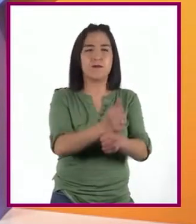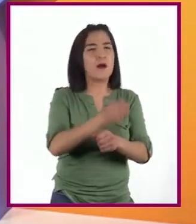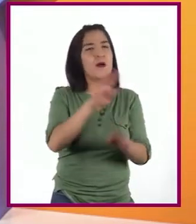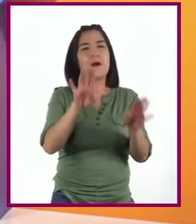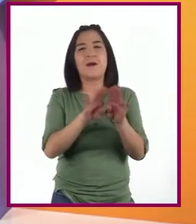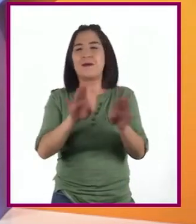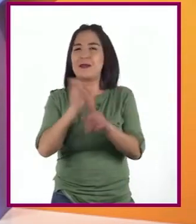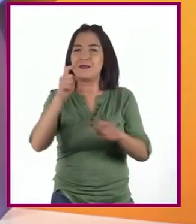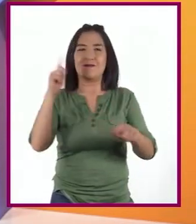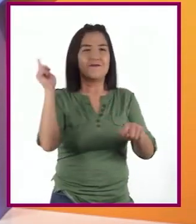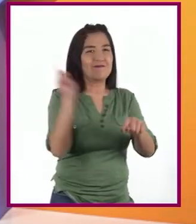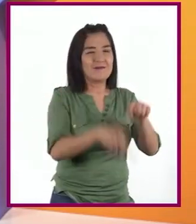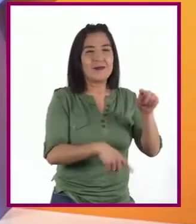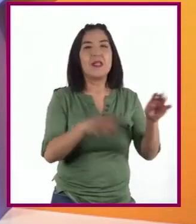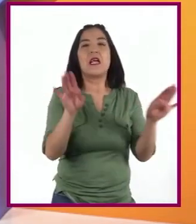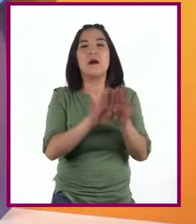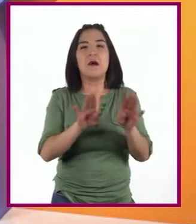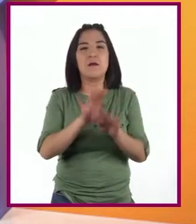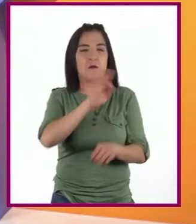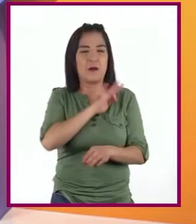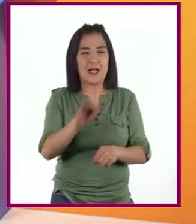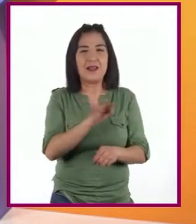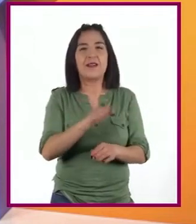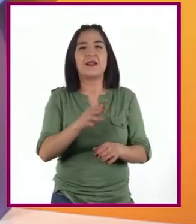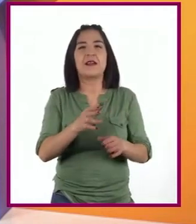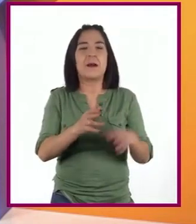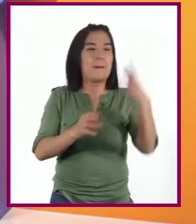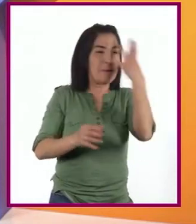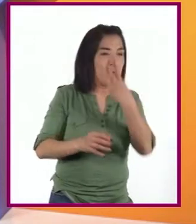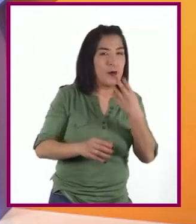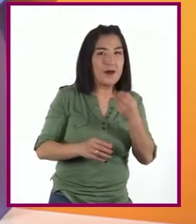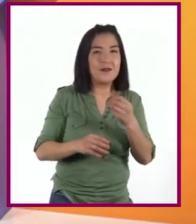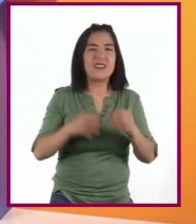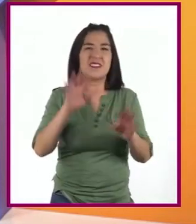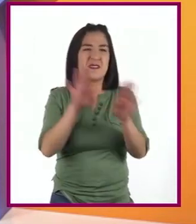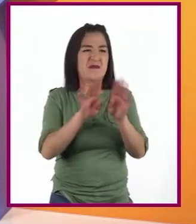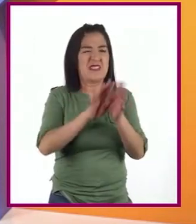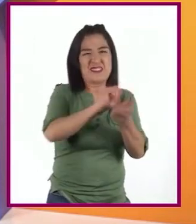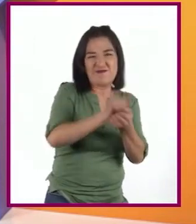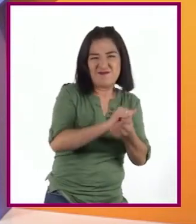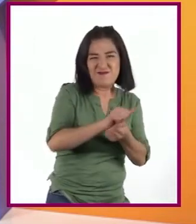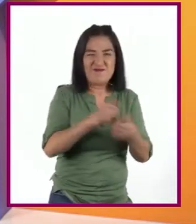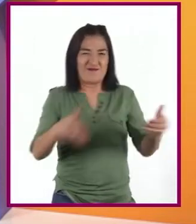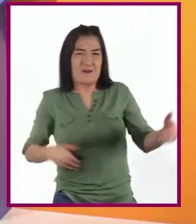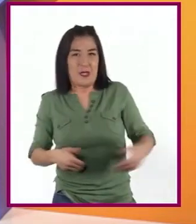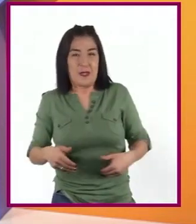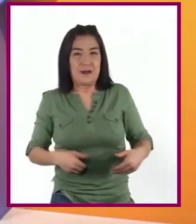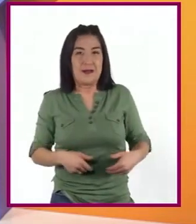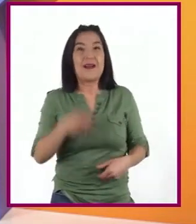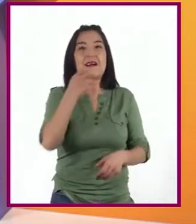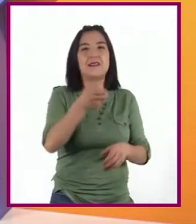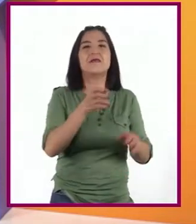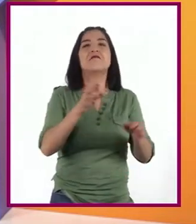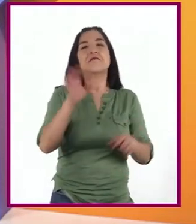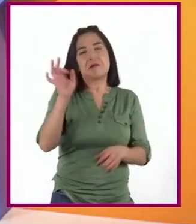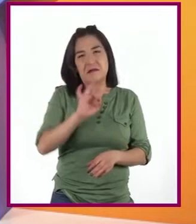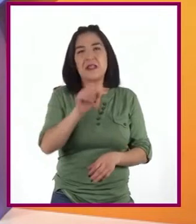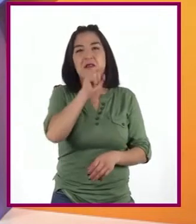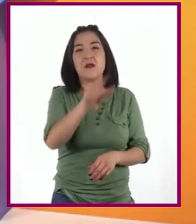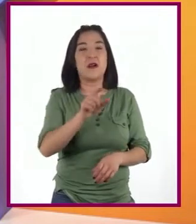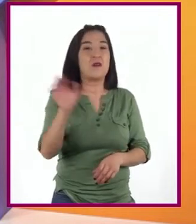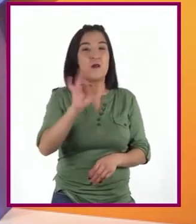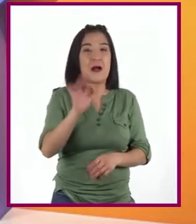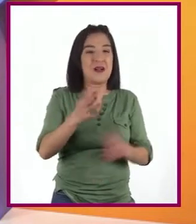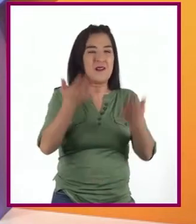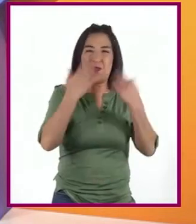sublimidad, según la cual puede hallarse la belleza en lo terrible e incómodo, en aquello que, aunque no